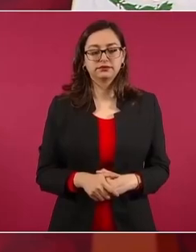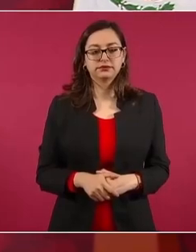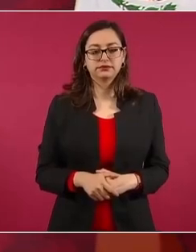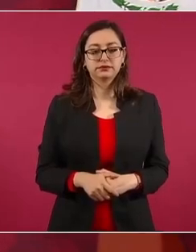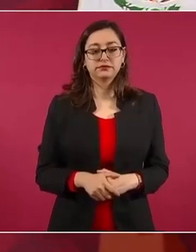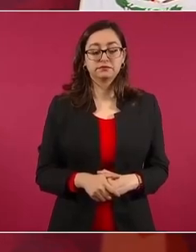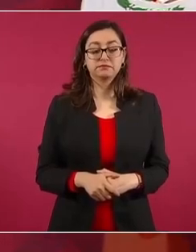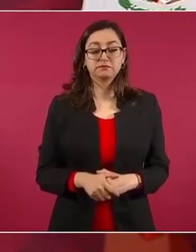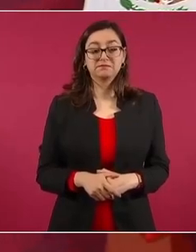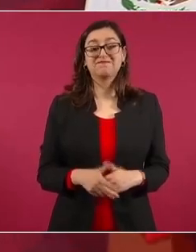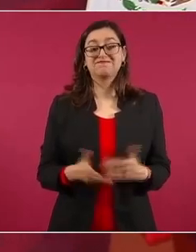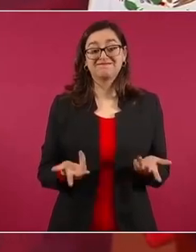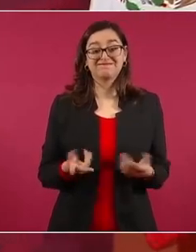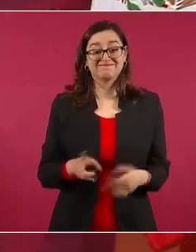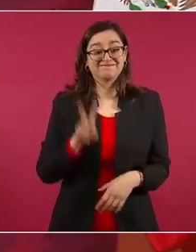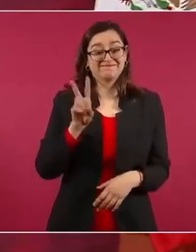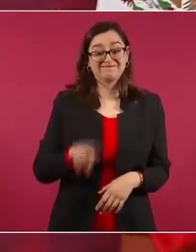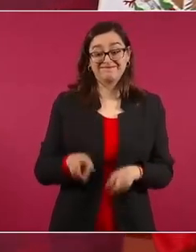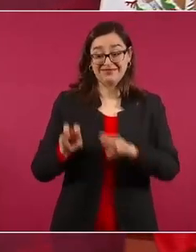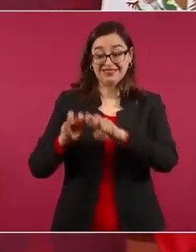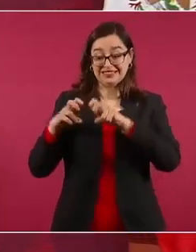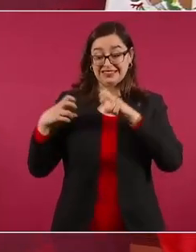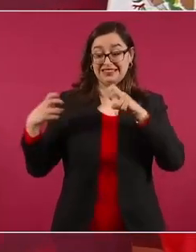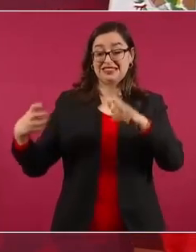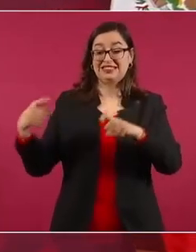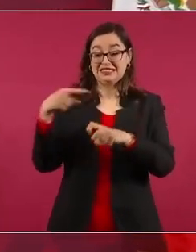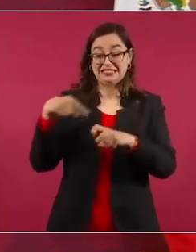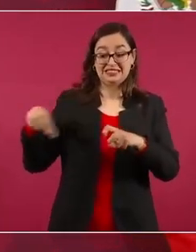Y aguantaron presiones,